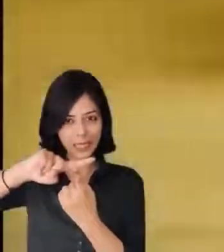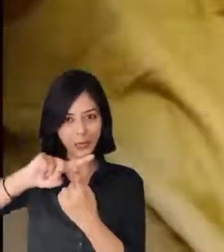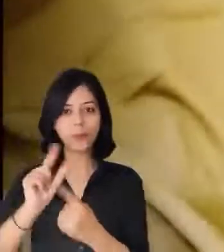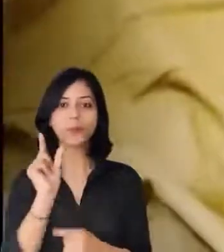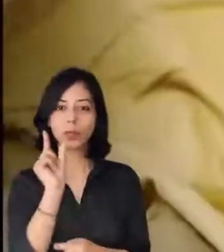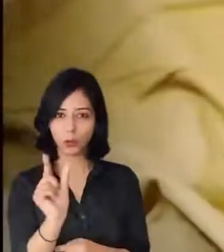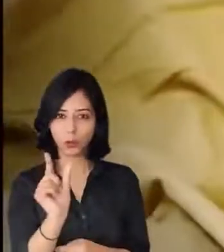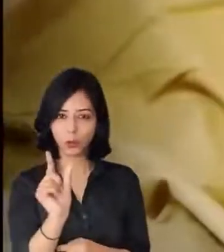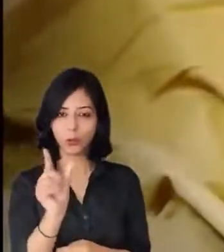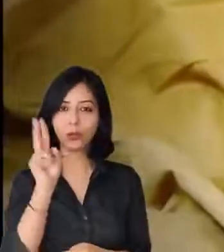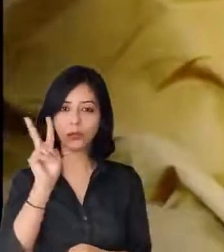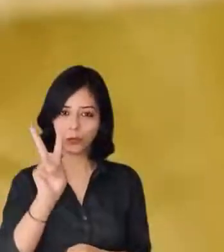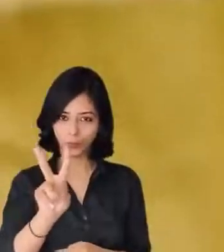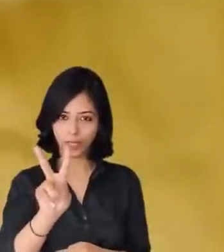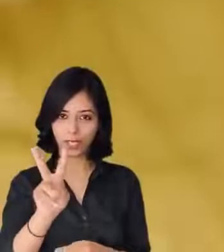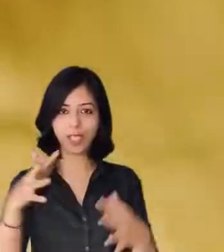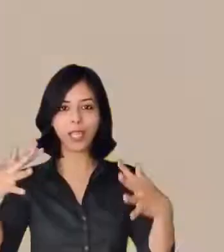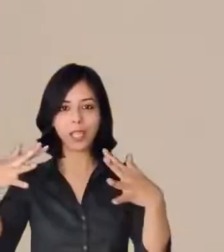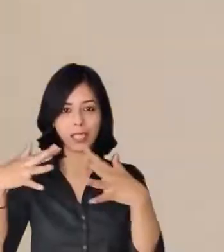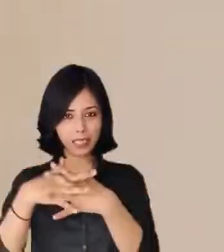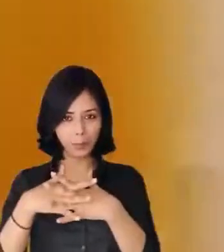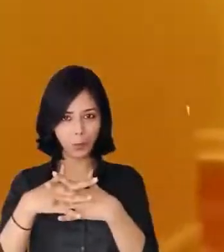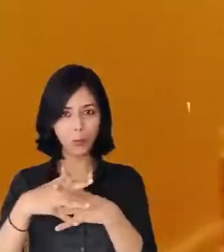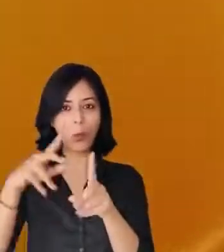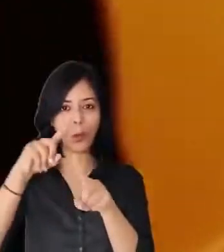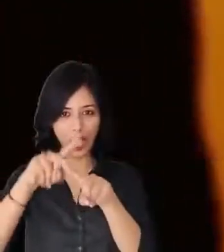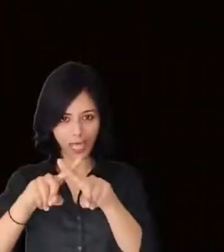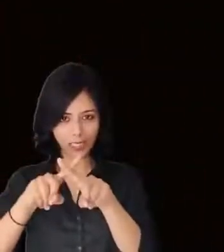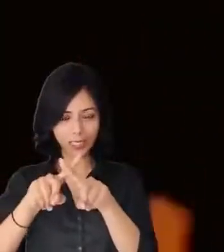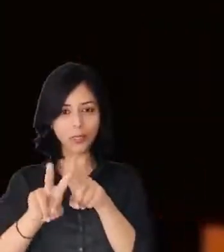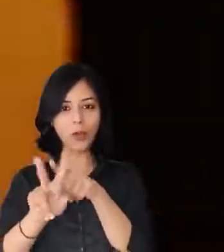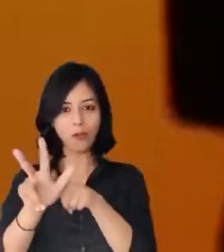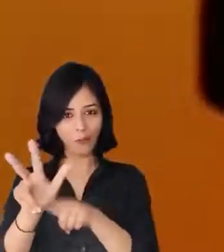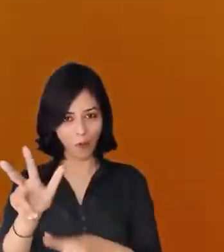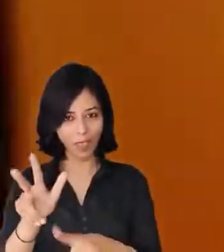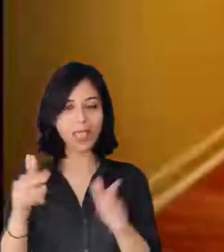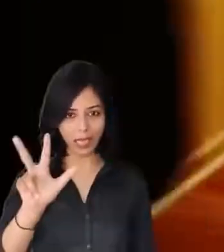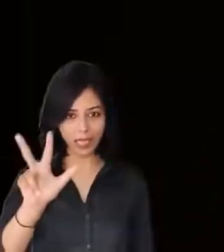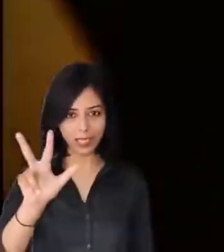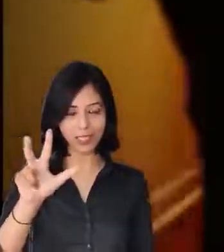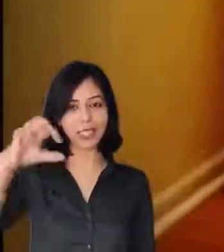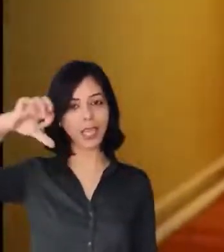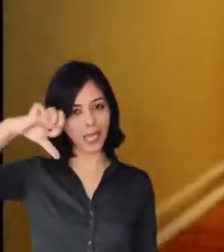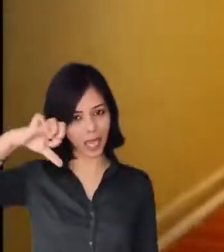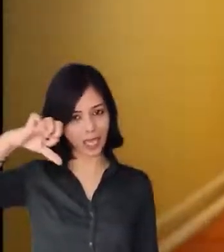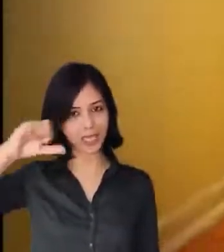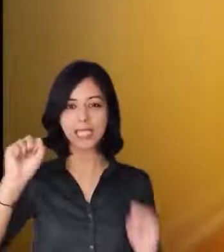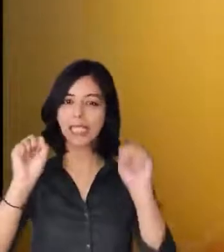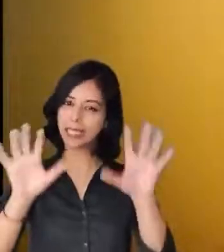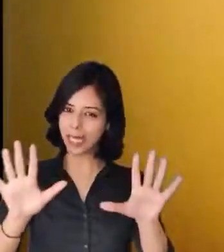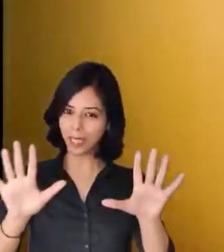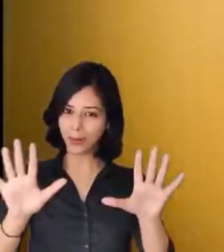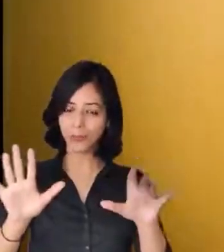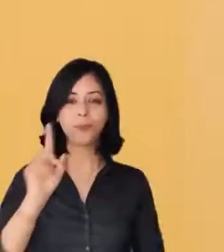Brown. Aunque Murphy reconoció haber estado en la casa cuando tuvo lugar el crimen, ella aseguraba no tener